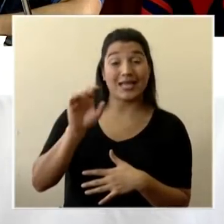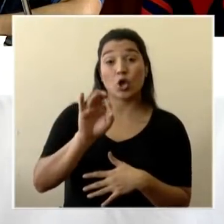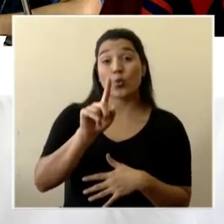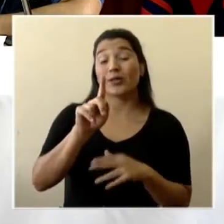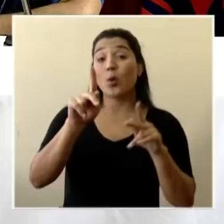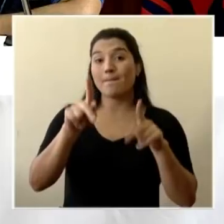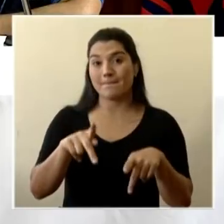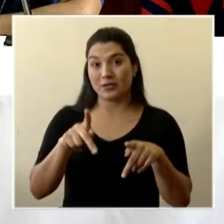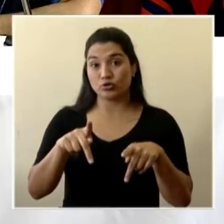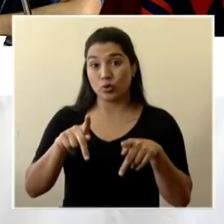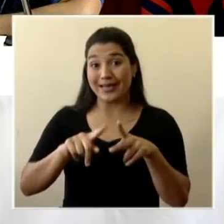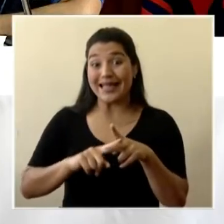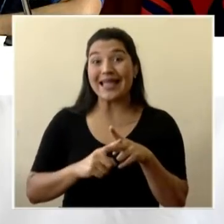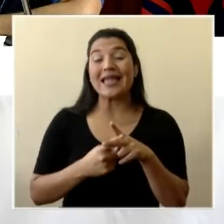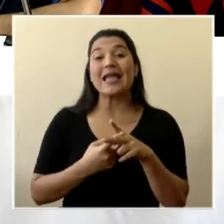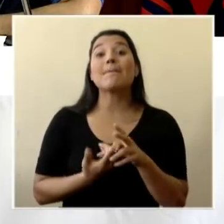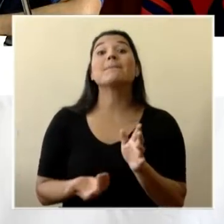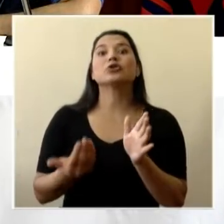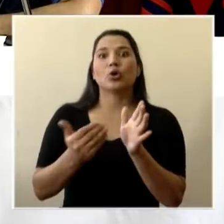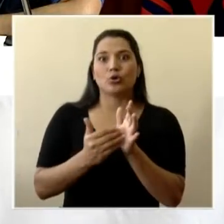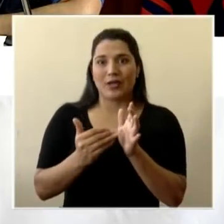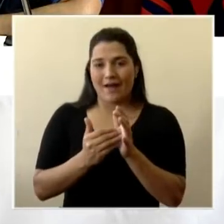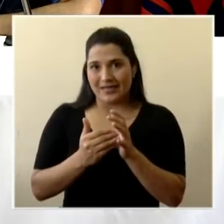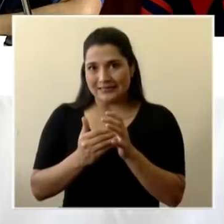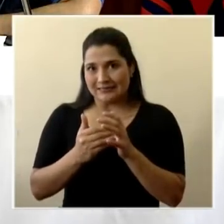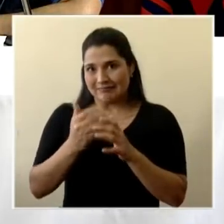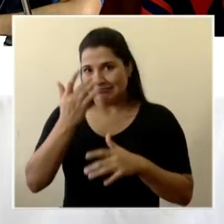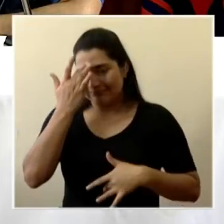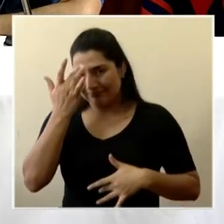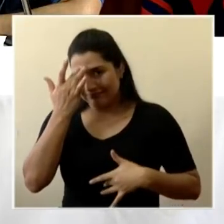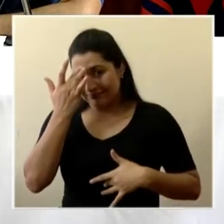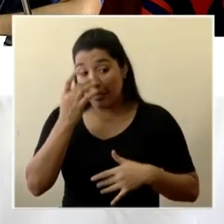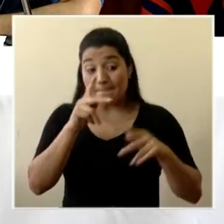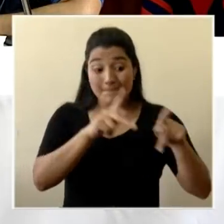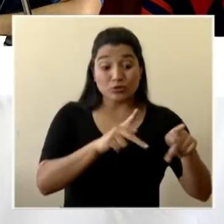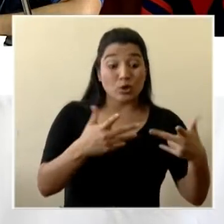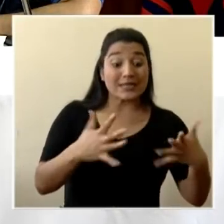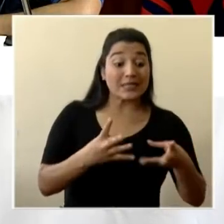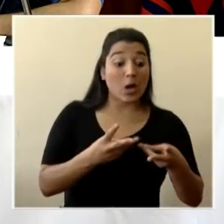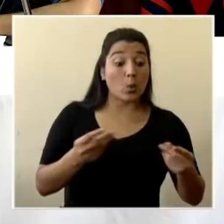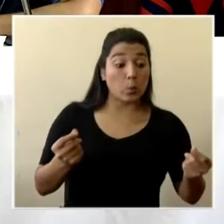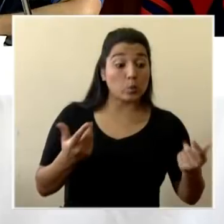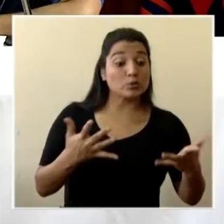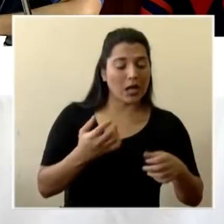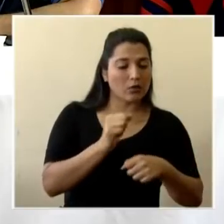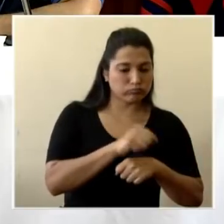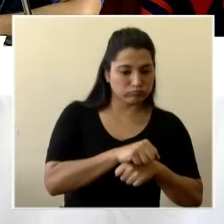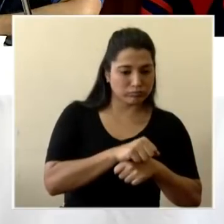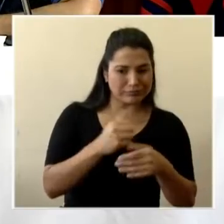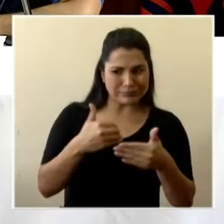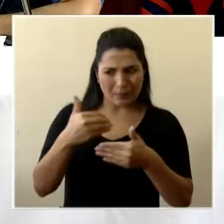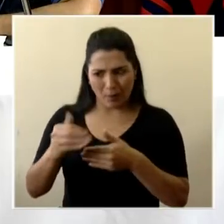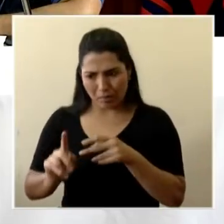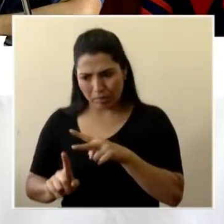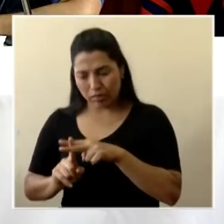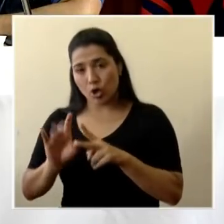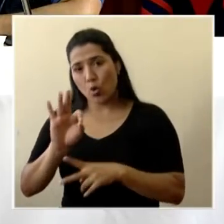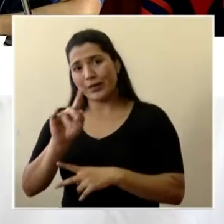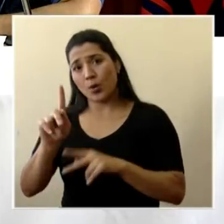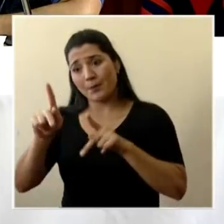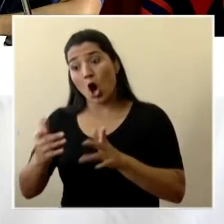de reactivación del virus en personas curadas, ¿qué precauciones están tomando con los recuperados en Costa Rica? ¿Qué información manejan sobre estos casos